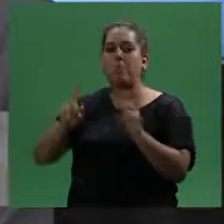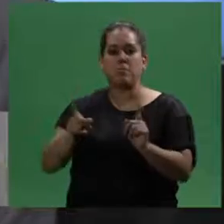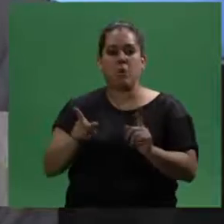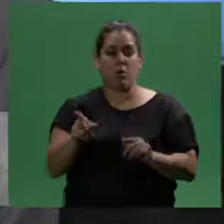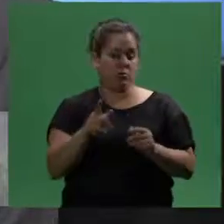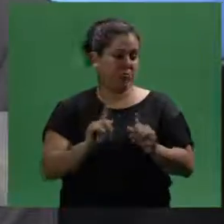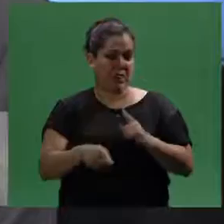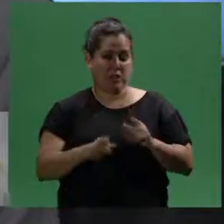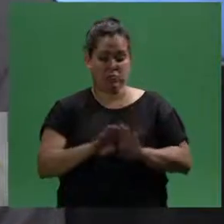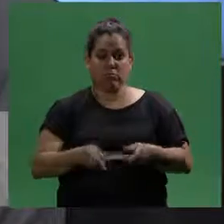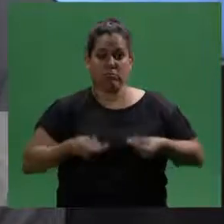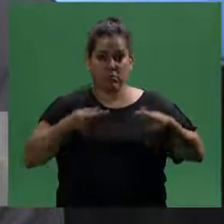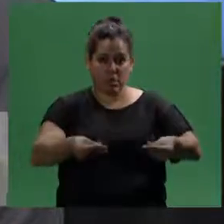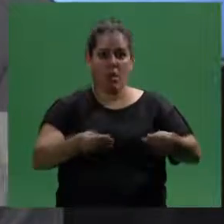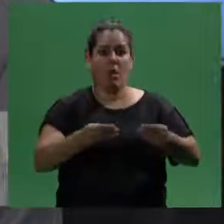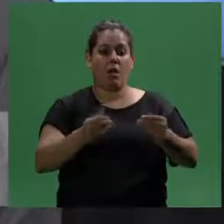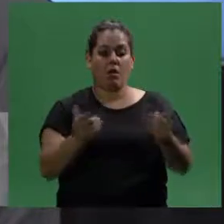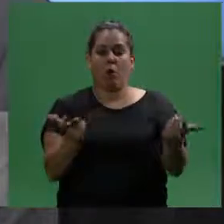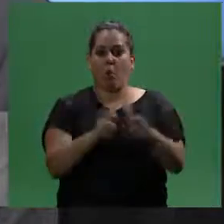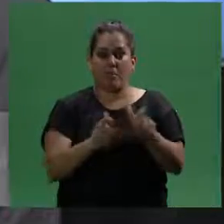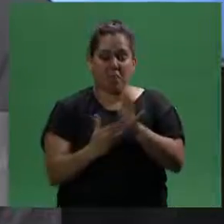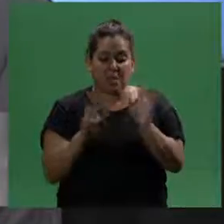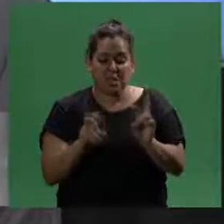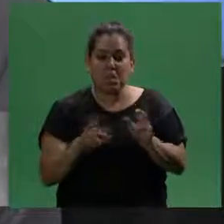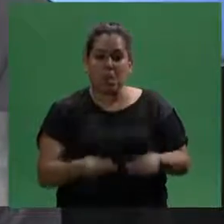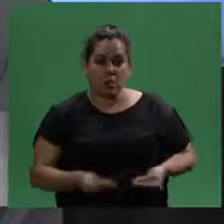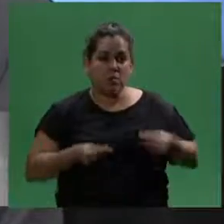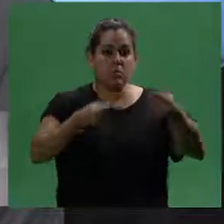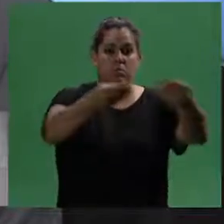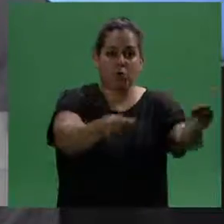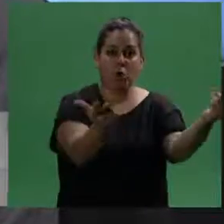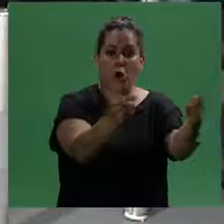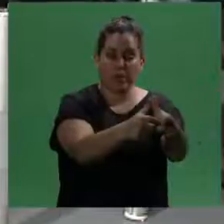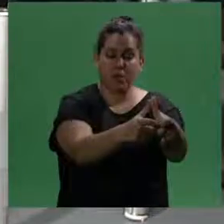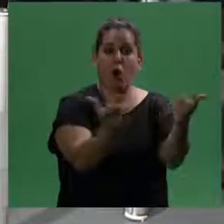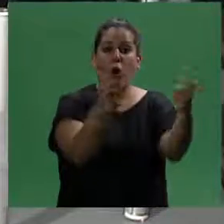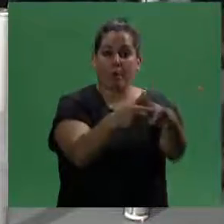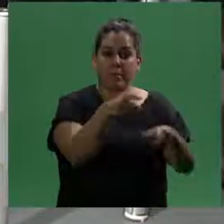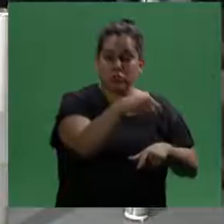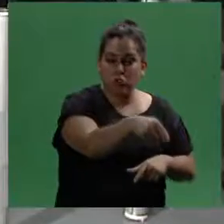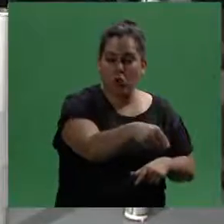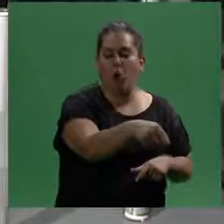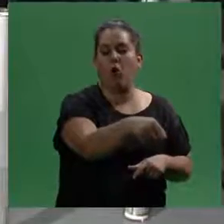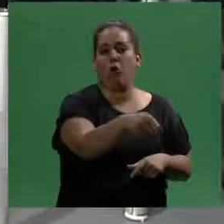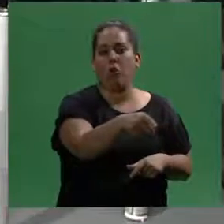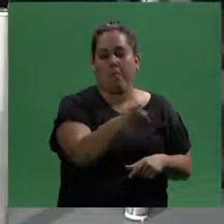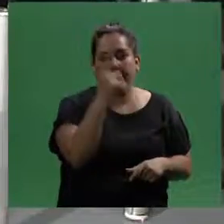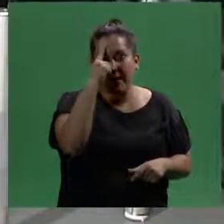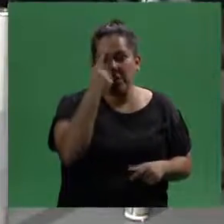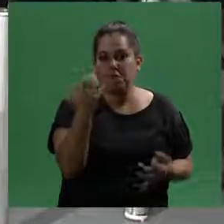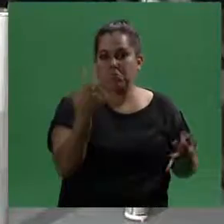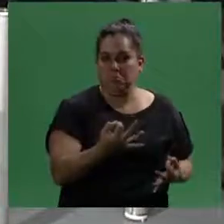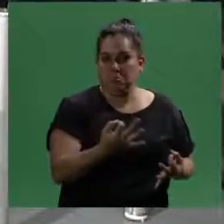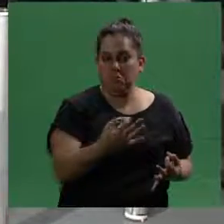tratamiento que el resto de los proyectos. Se gira a la comisión que corresponde de acuerdo a la temática, la comisión lo recibe. Si la